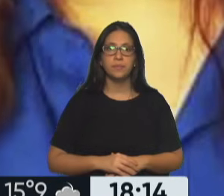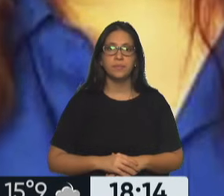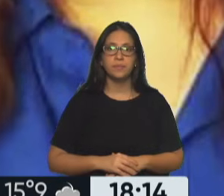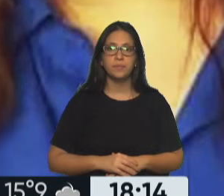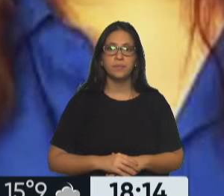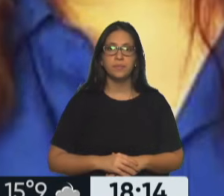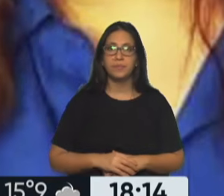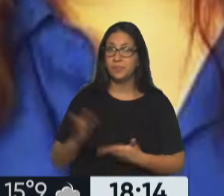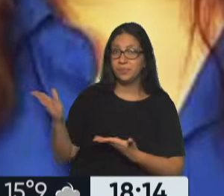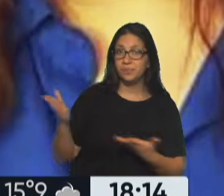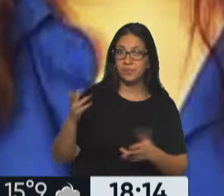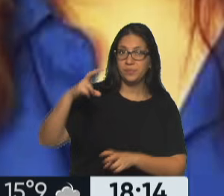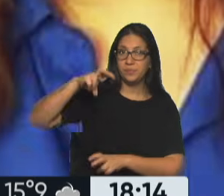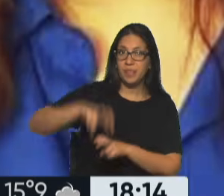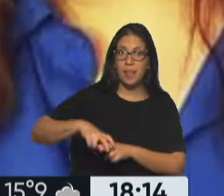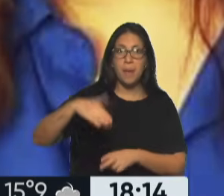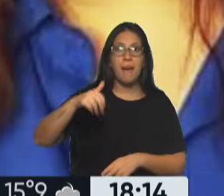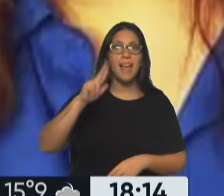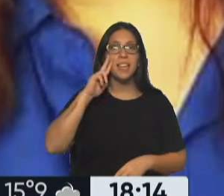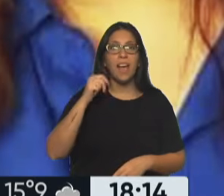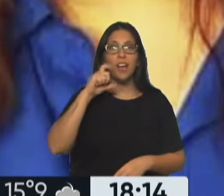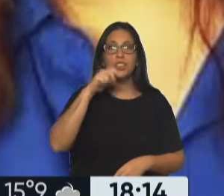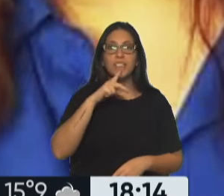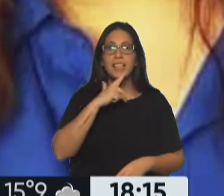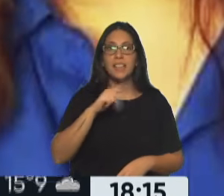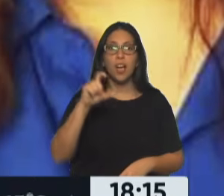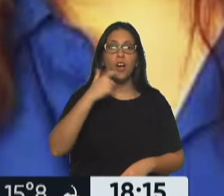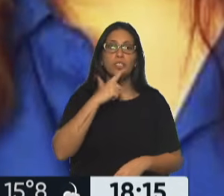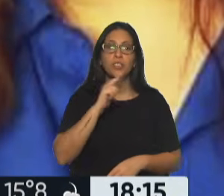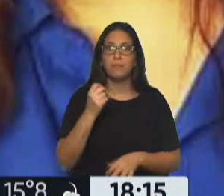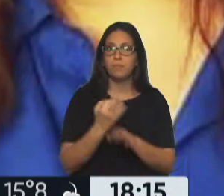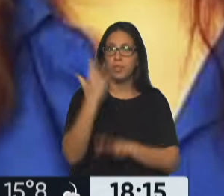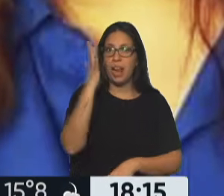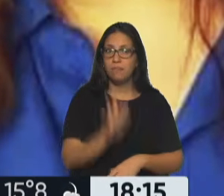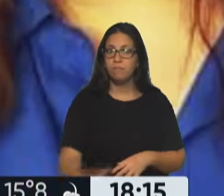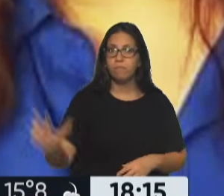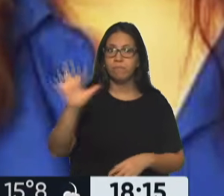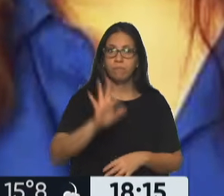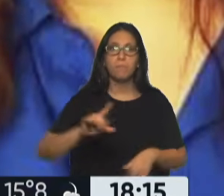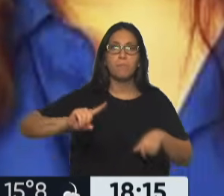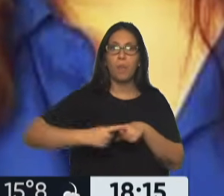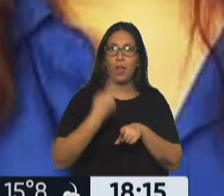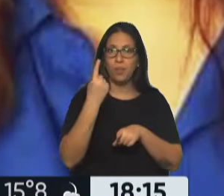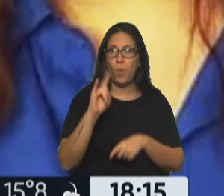Bien, en menos de un minuto estaremos dialogando con María Constanza Costa, especialista en Medio Oriente, politóloga